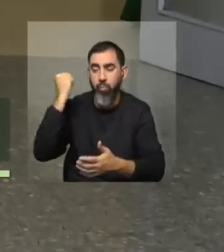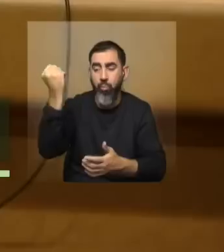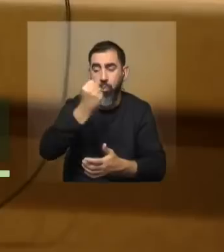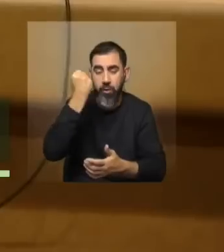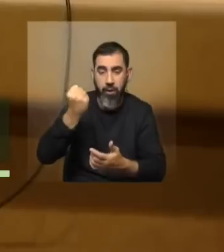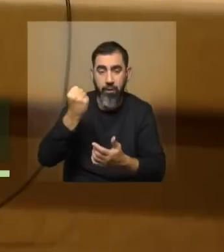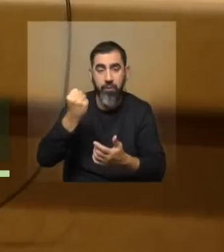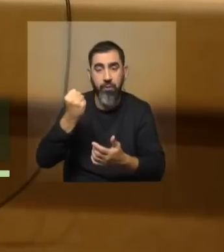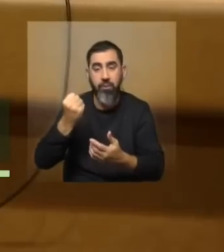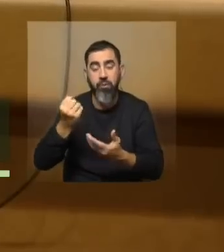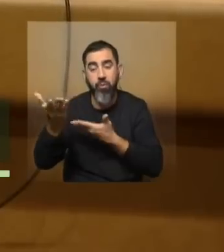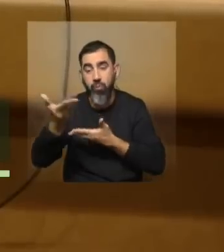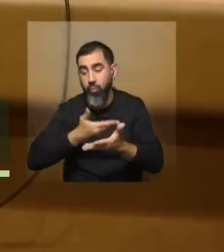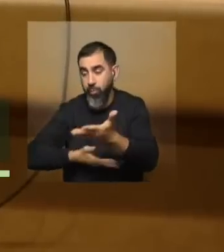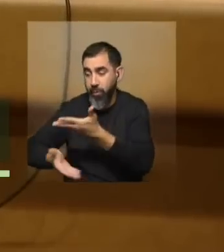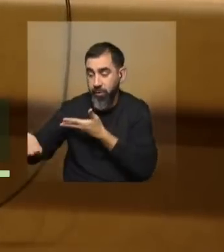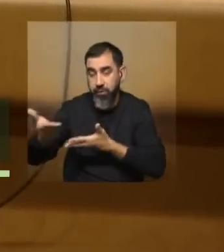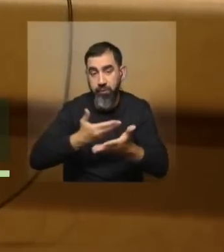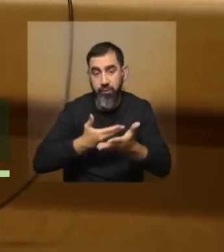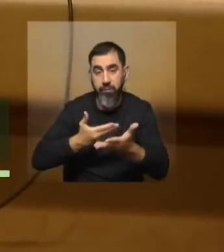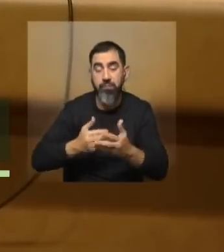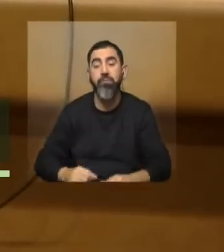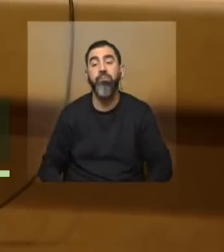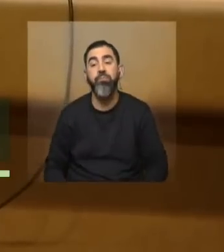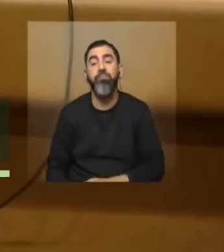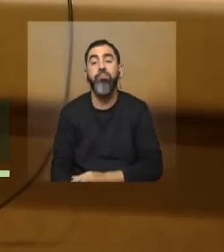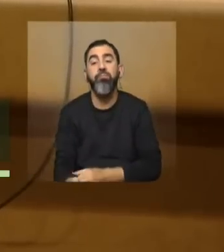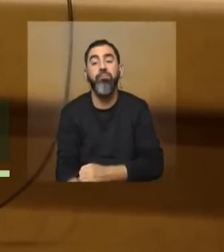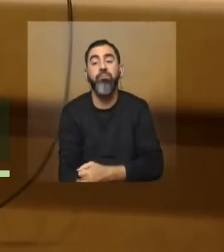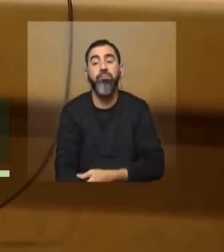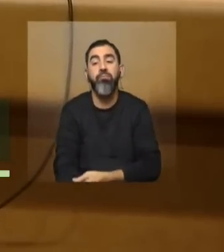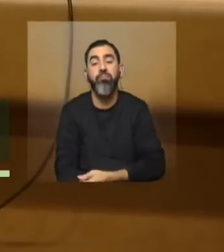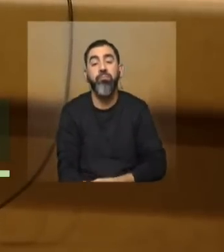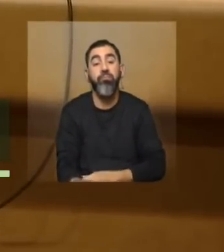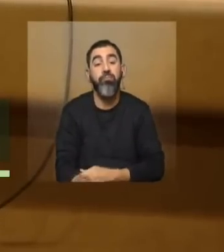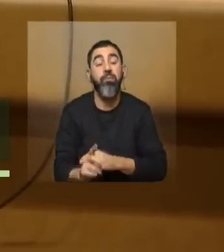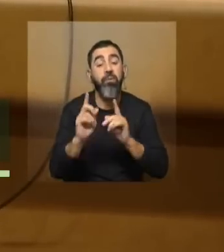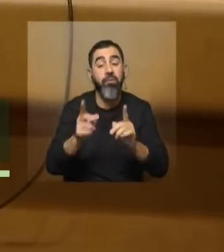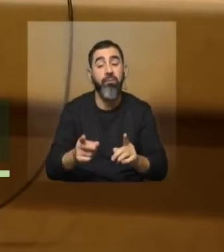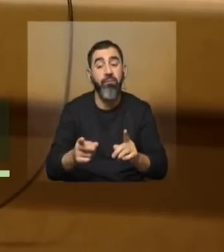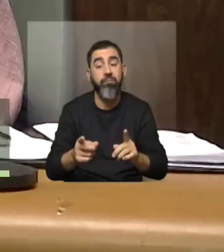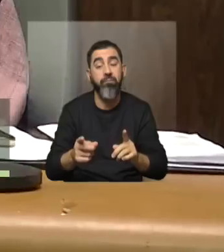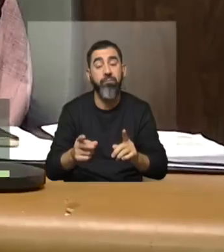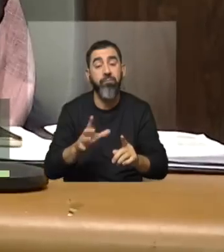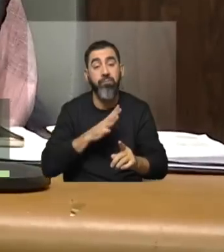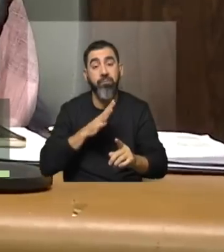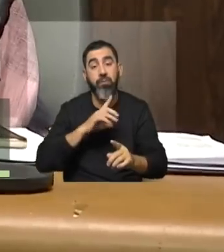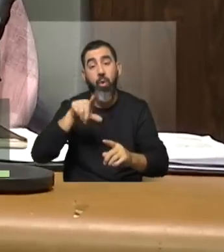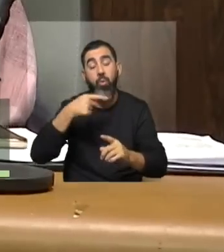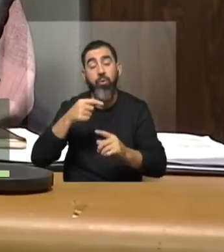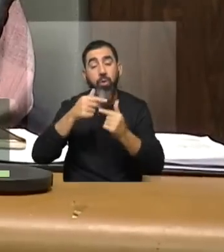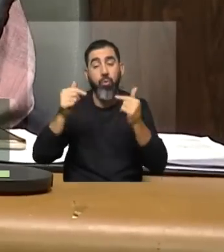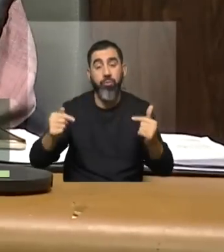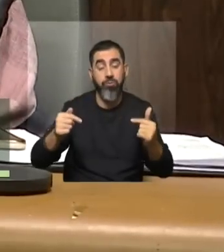barrio, compartirlo y demás. Y seguramente en ese marco también vamos a generar otro